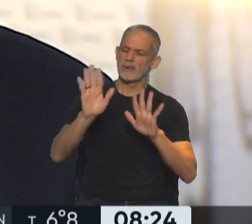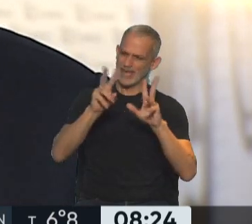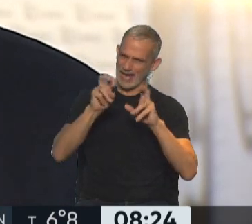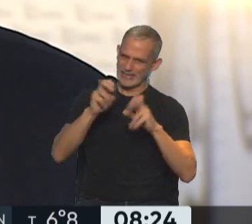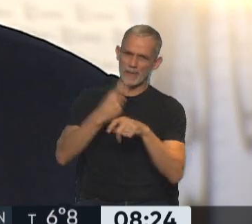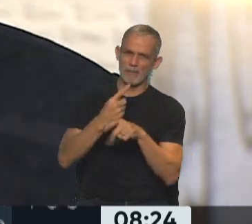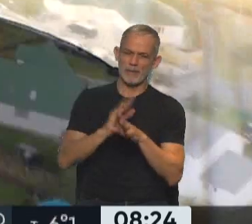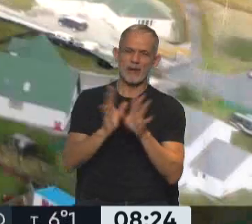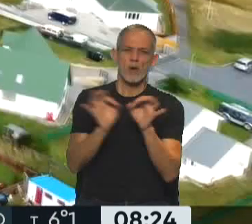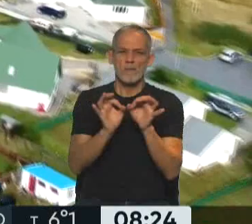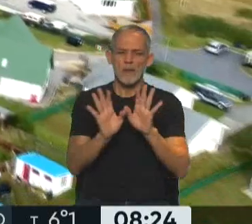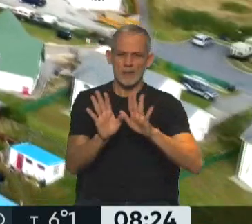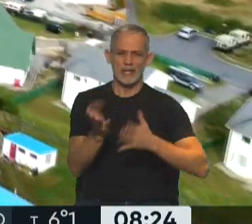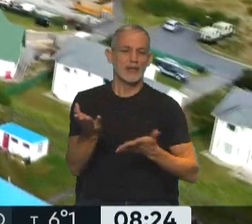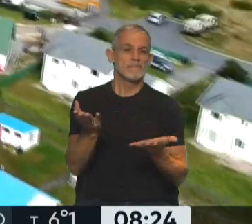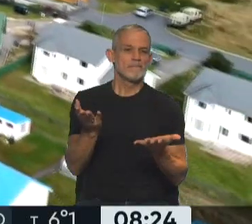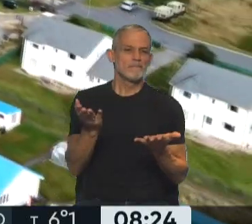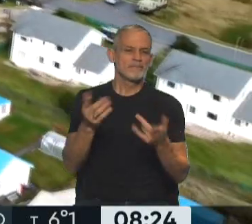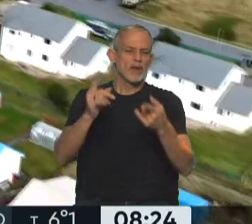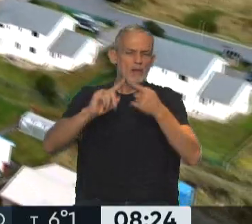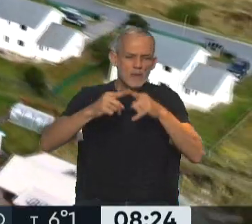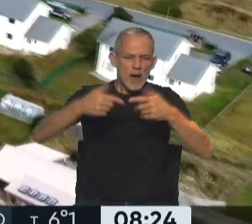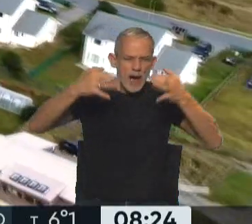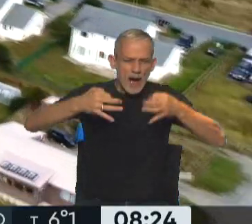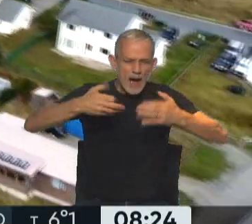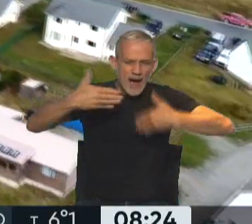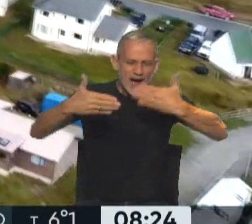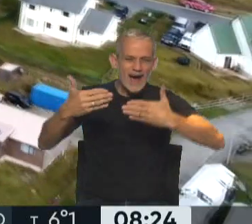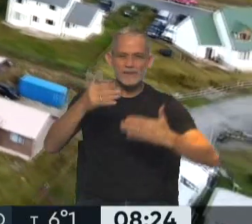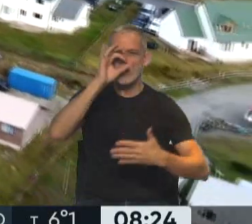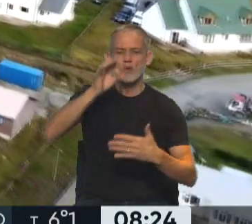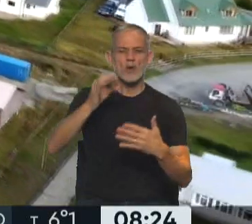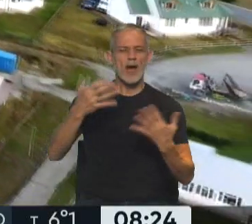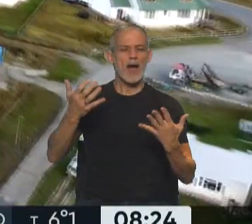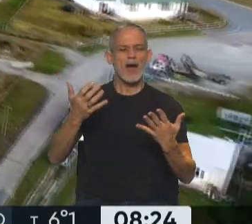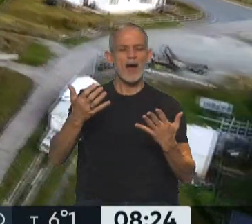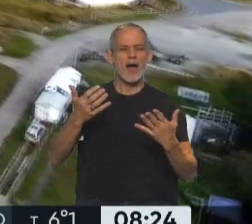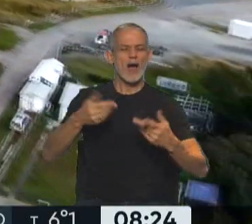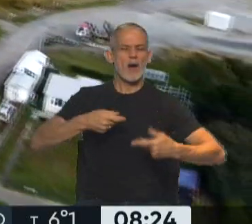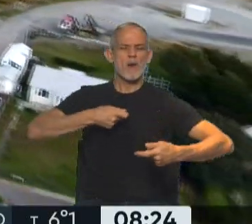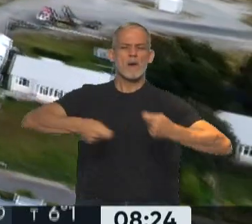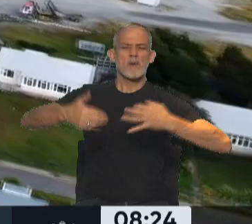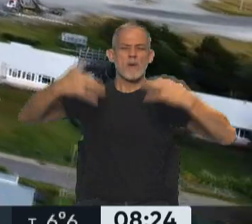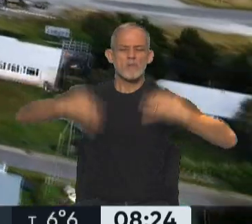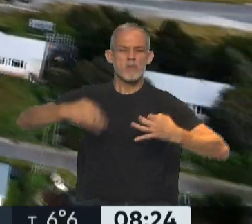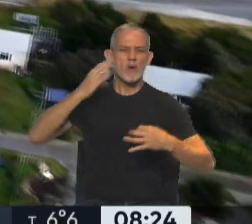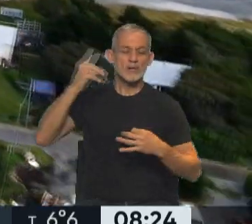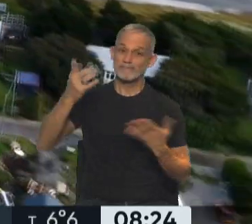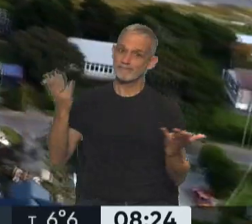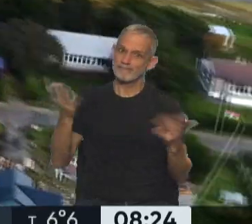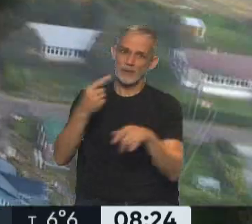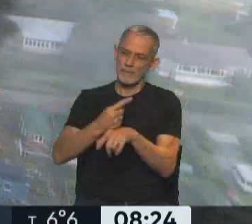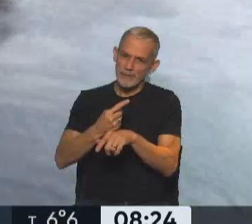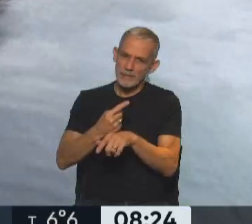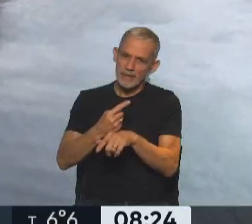tema antes y la relación no va a llegar nunca a un punto pleno de plenitud con el reino unido hasta que no